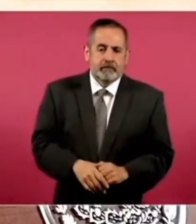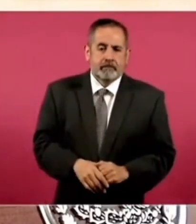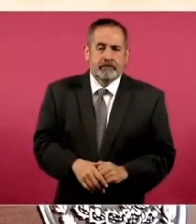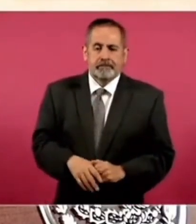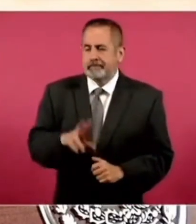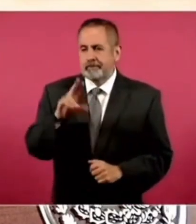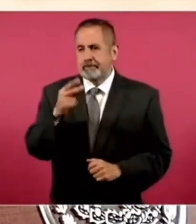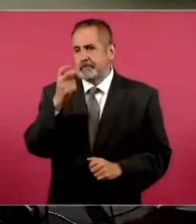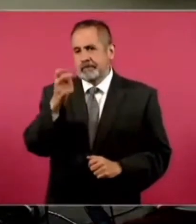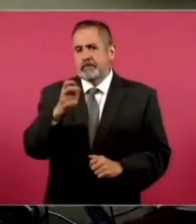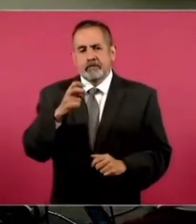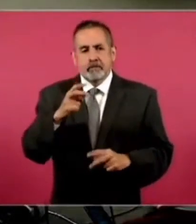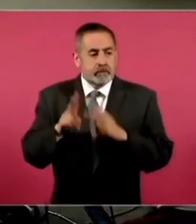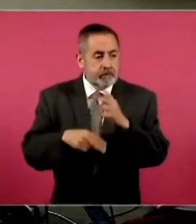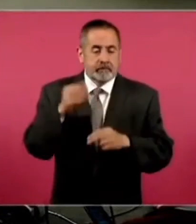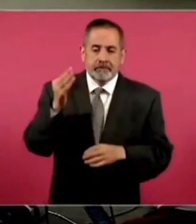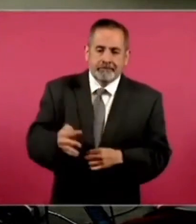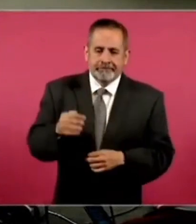no se va a aceptar.